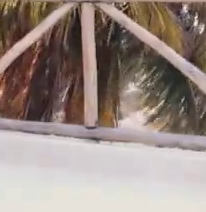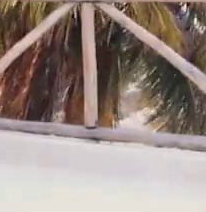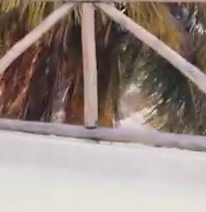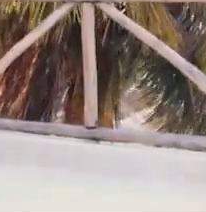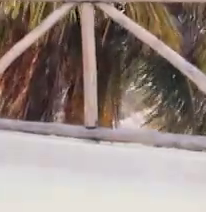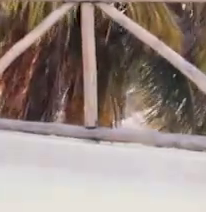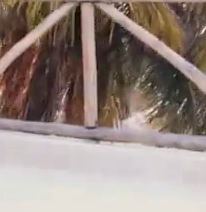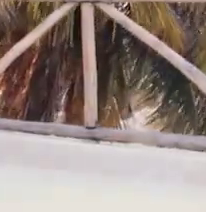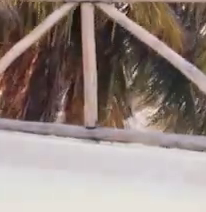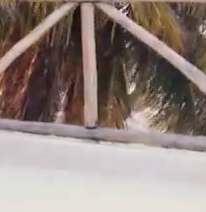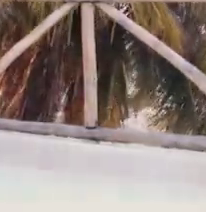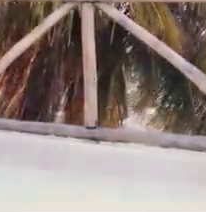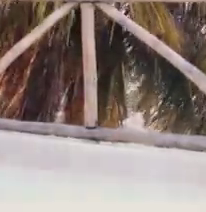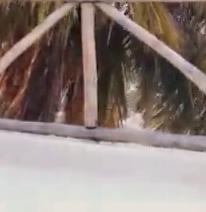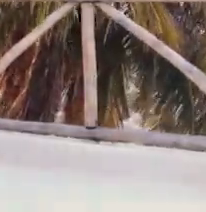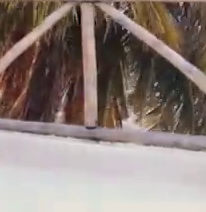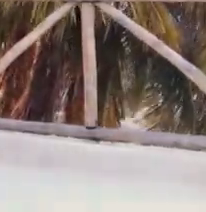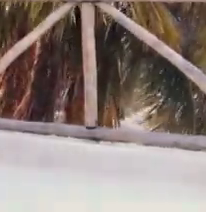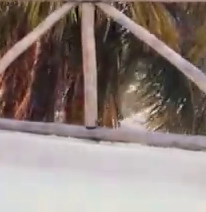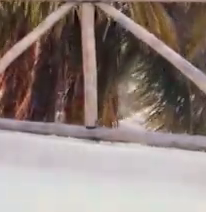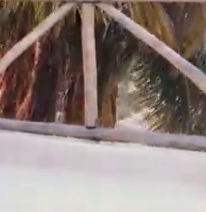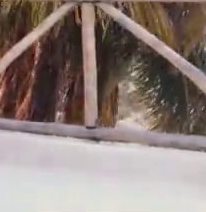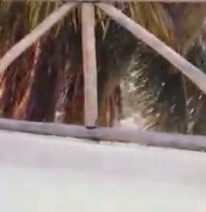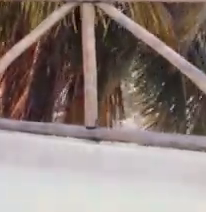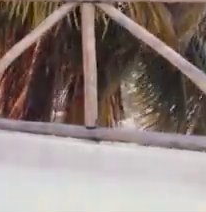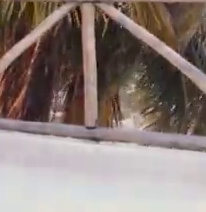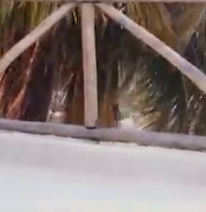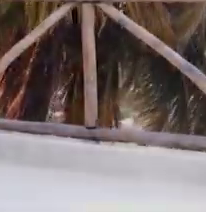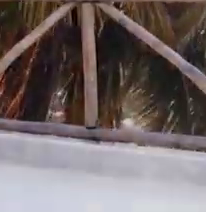8. Soltamos hacia adelante.